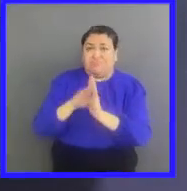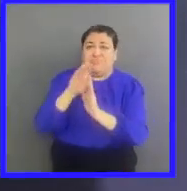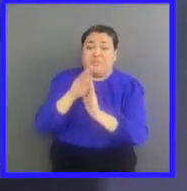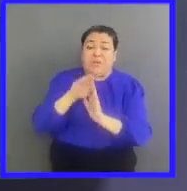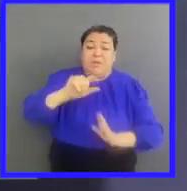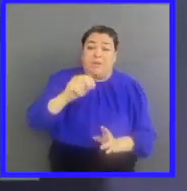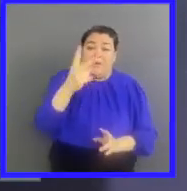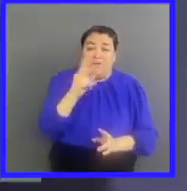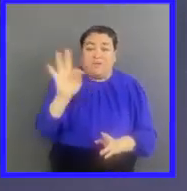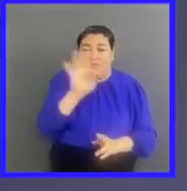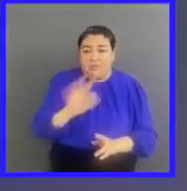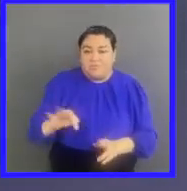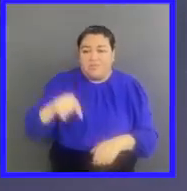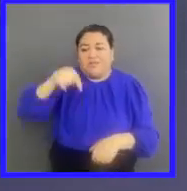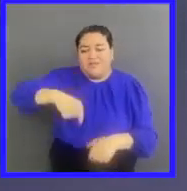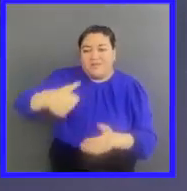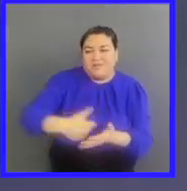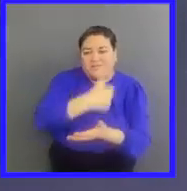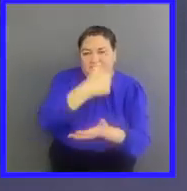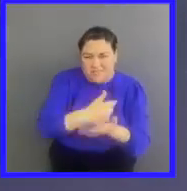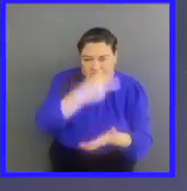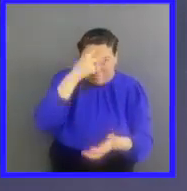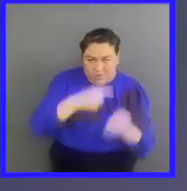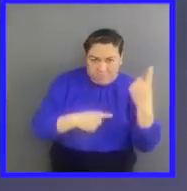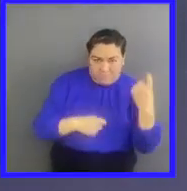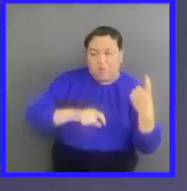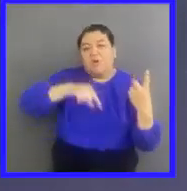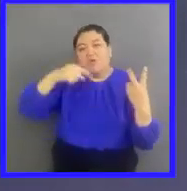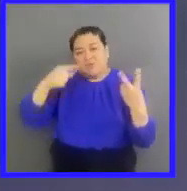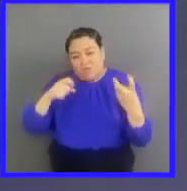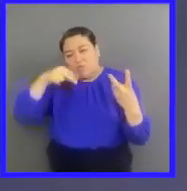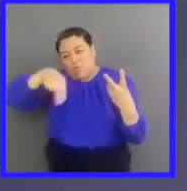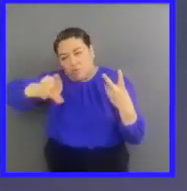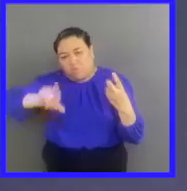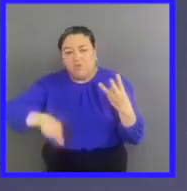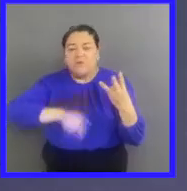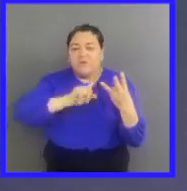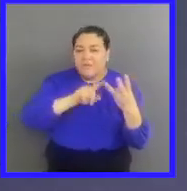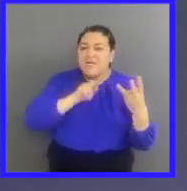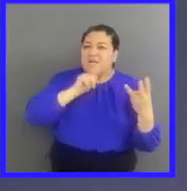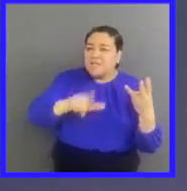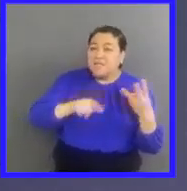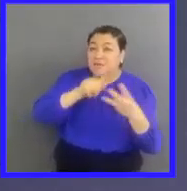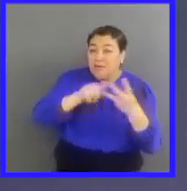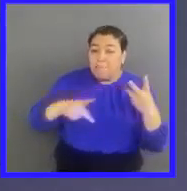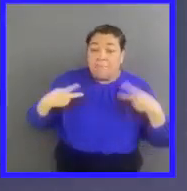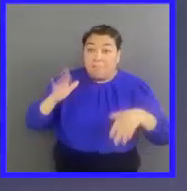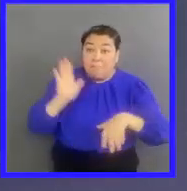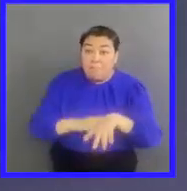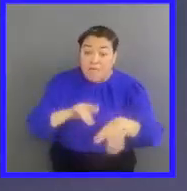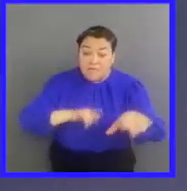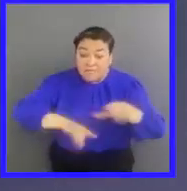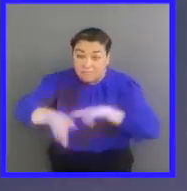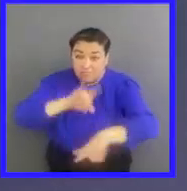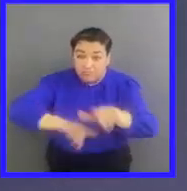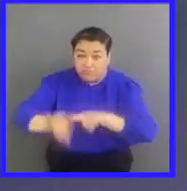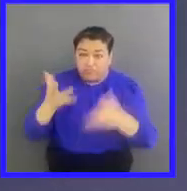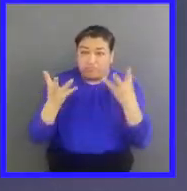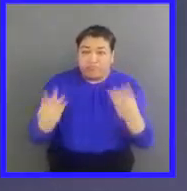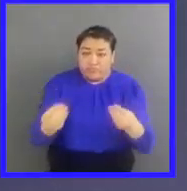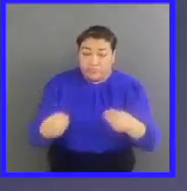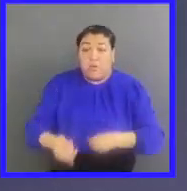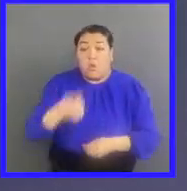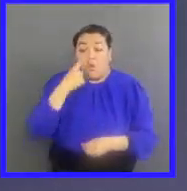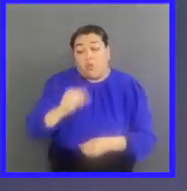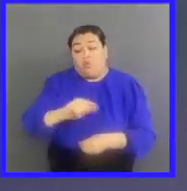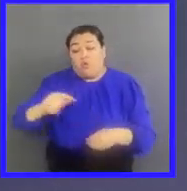total, seguida de Nuevo León y Jalisco, entidades con mayor circulación de vehículos en México. En el caso de choques de